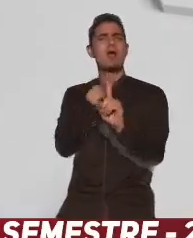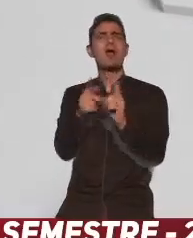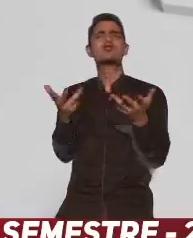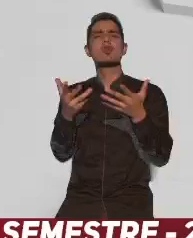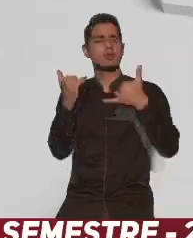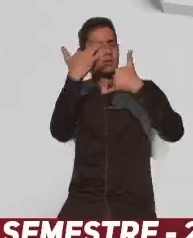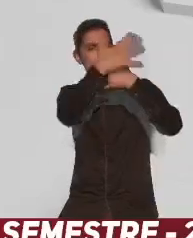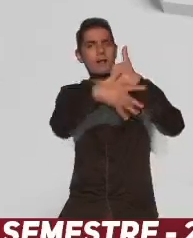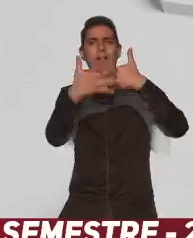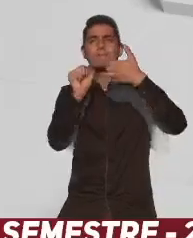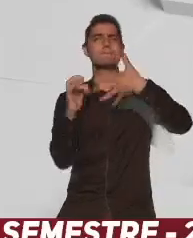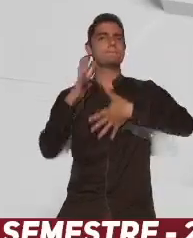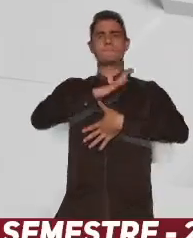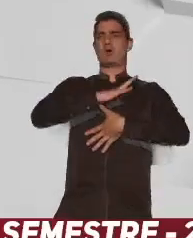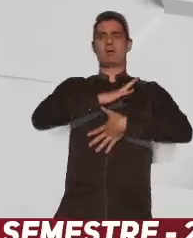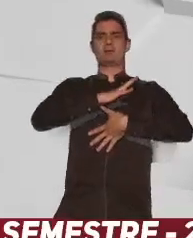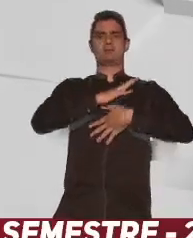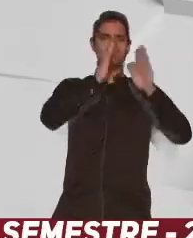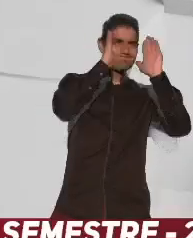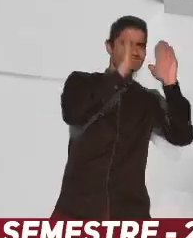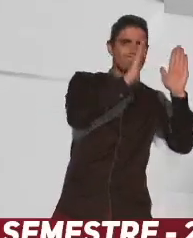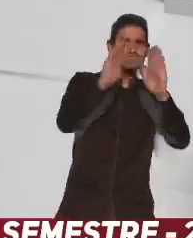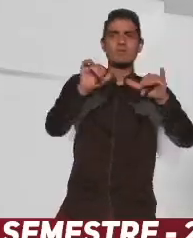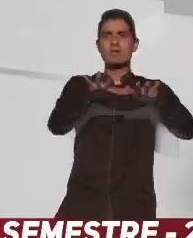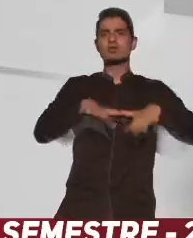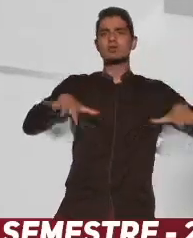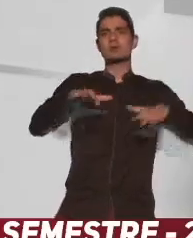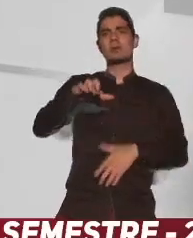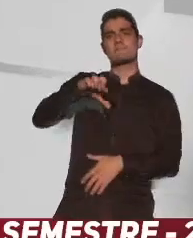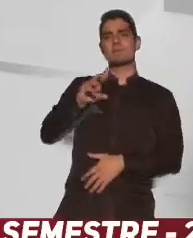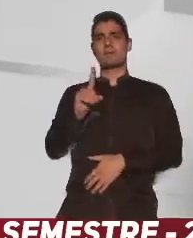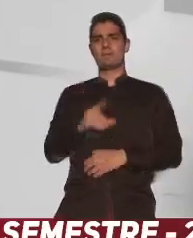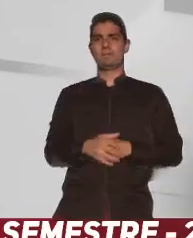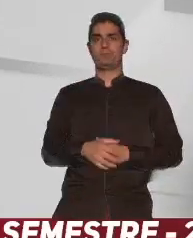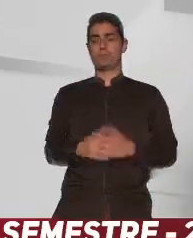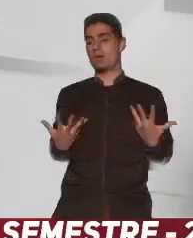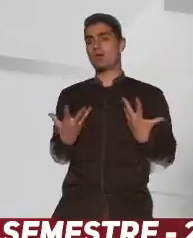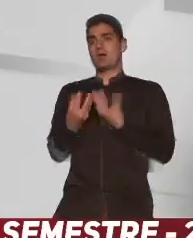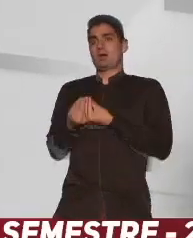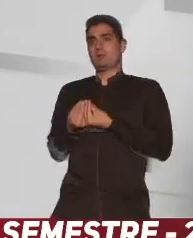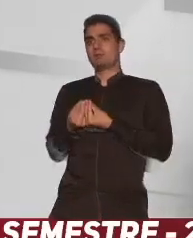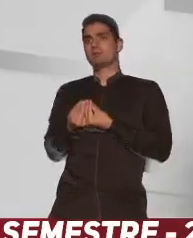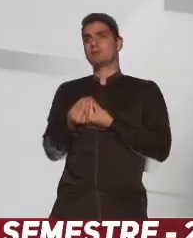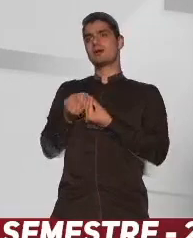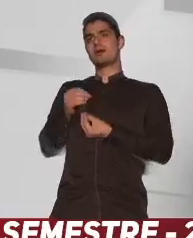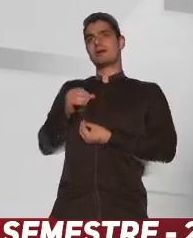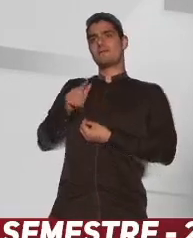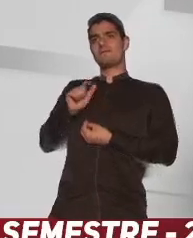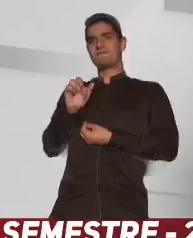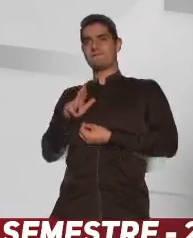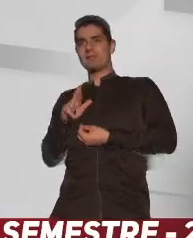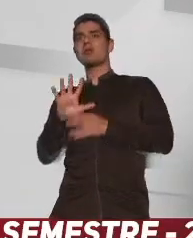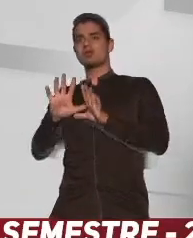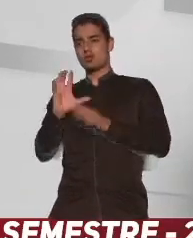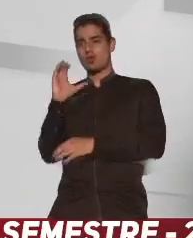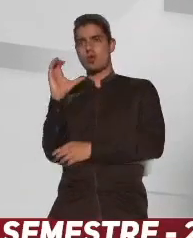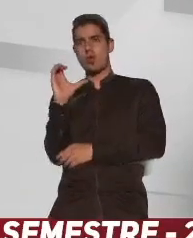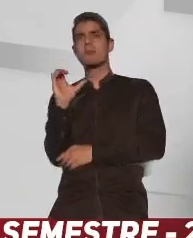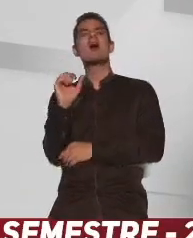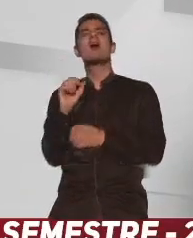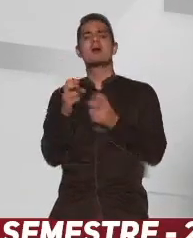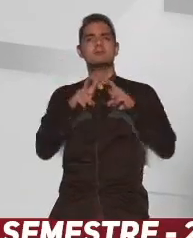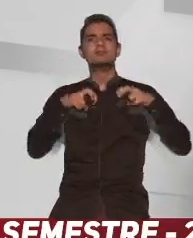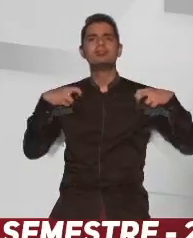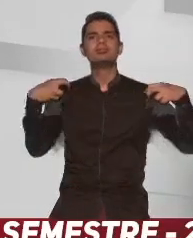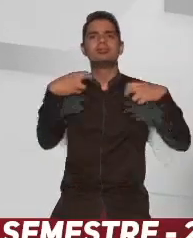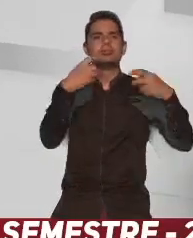PEDET. Con los equipos FE en Colombia, se realizaron 21 ruedas de negocios, con el fin de generar una dinámica comercial